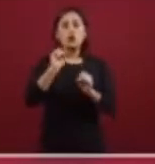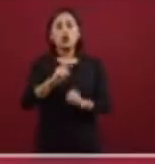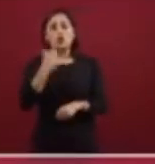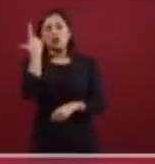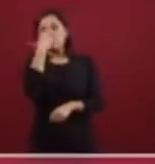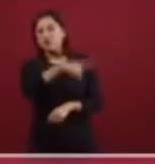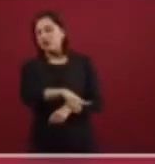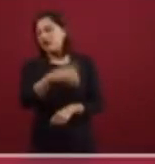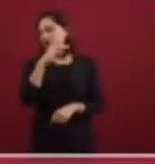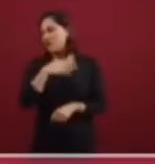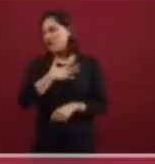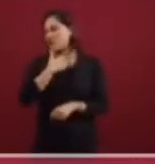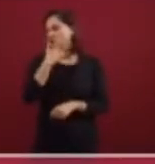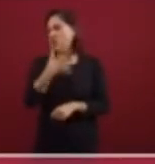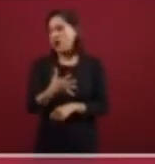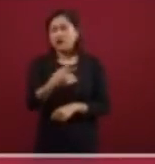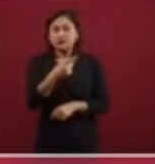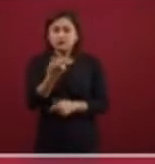así. Bueno,